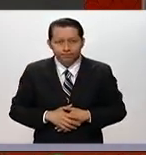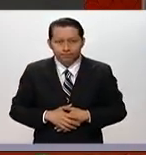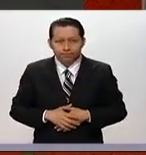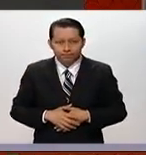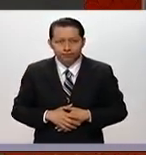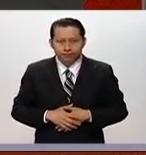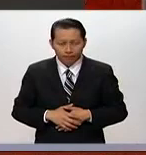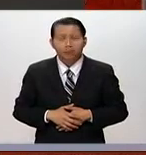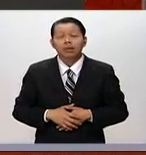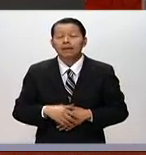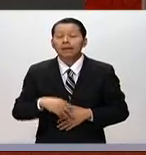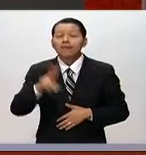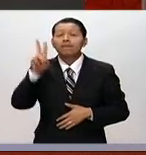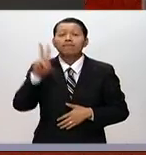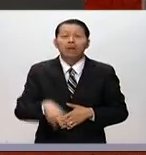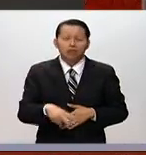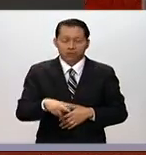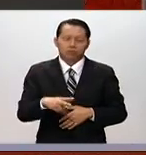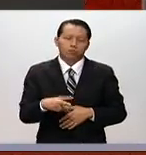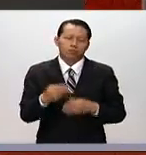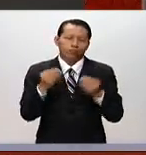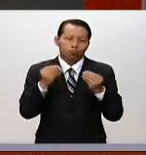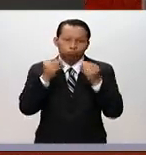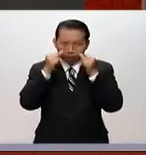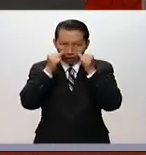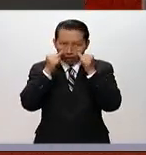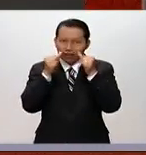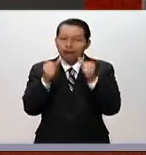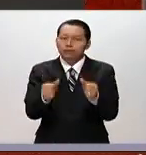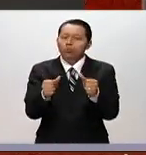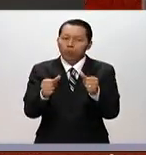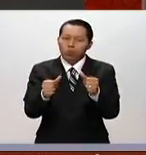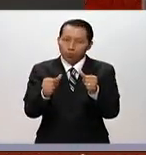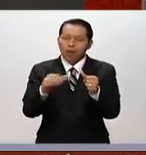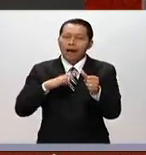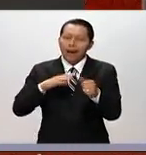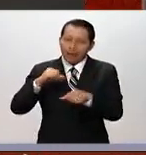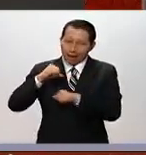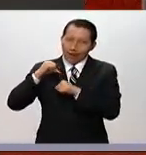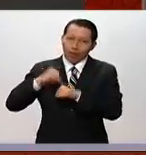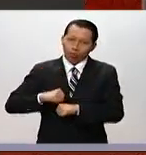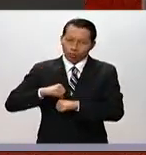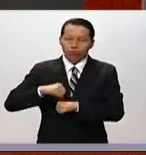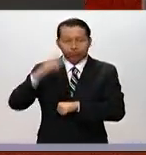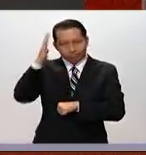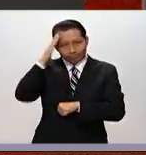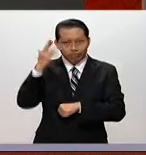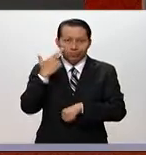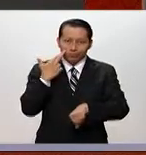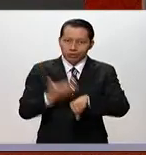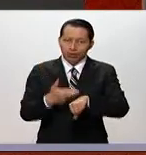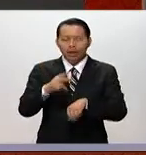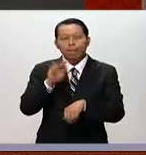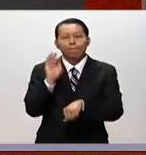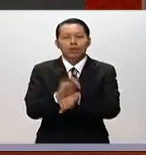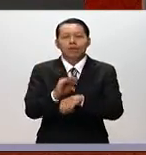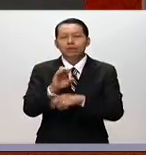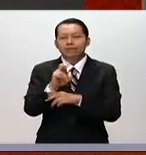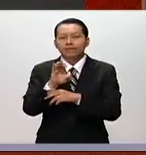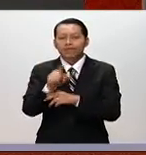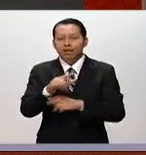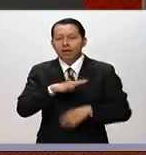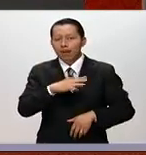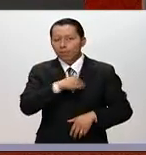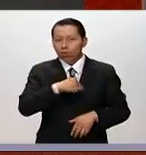Y efectivamente hay que estar muy atentos a lo que emitan las autoridades de protección civil en cada uno de los municipios donde